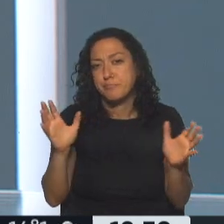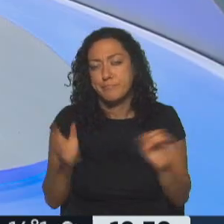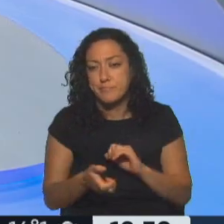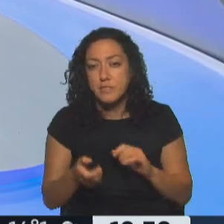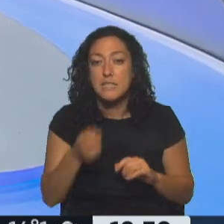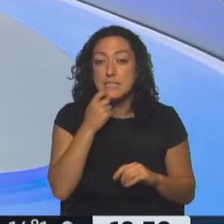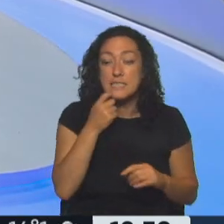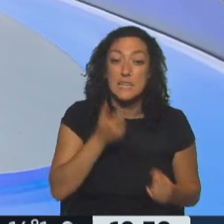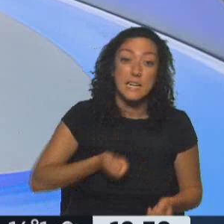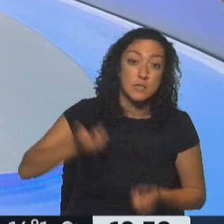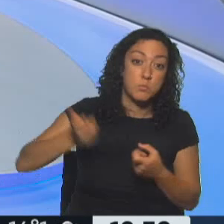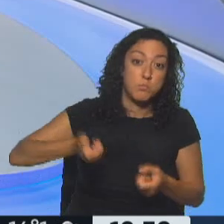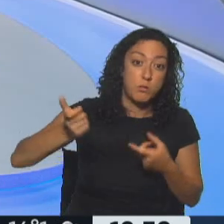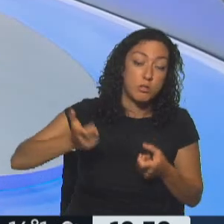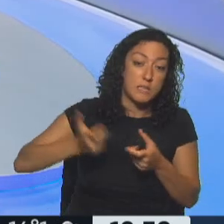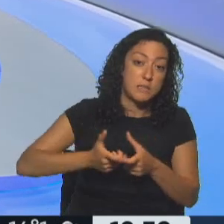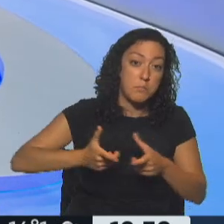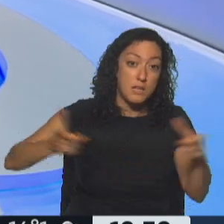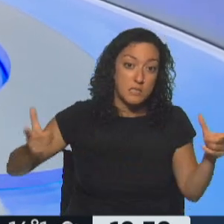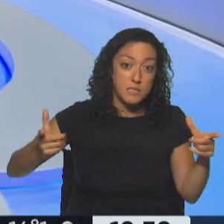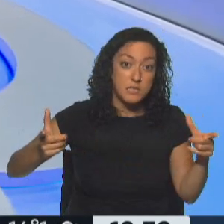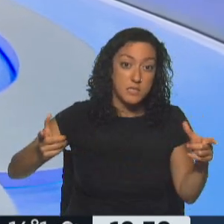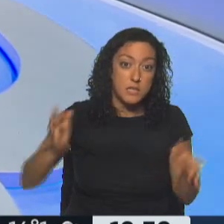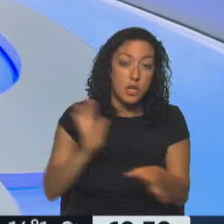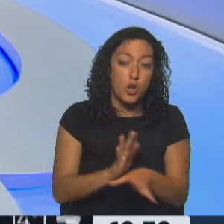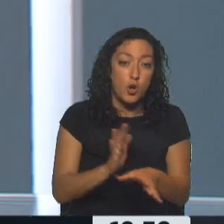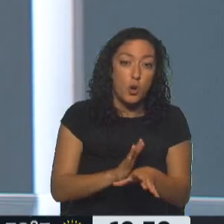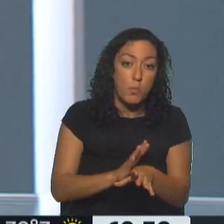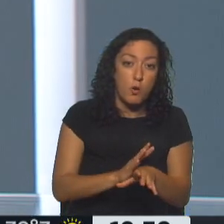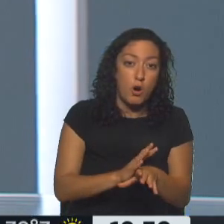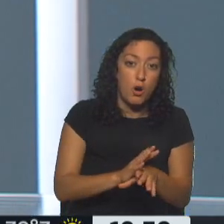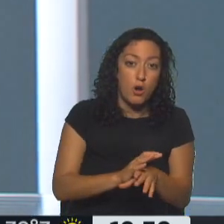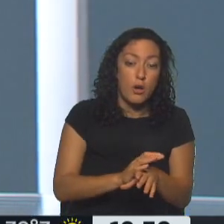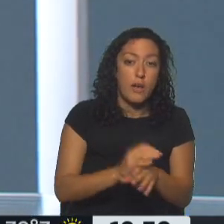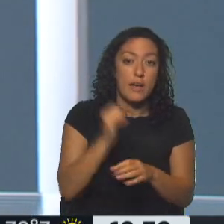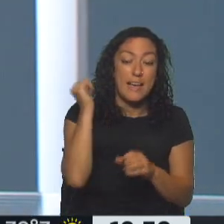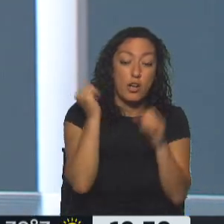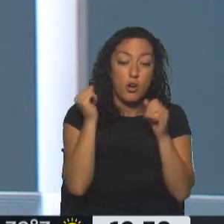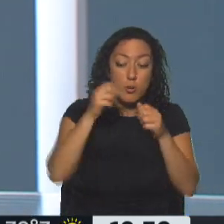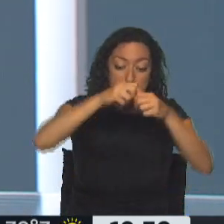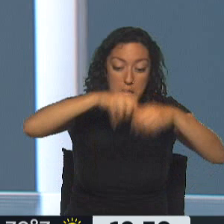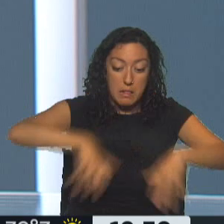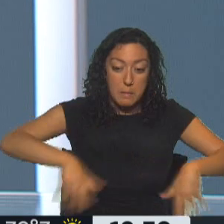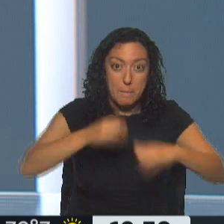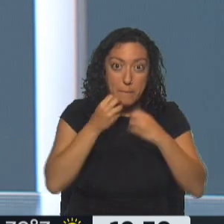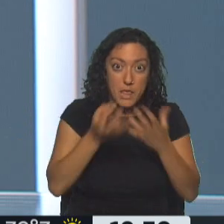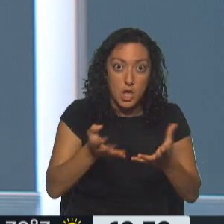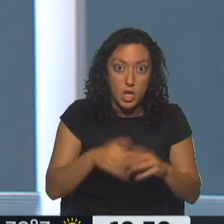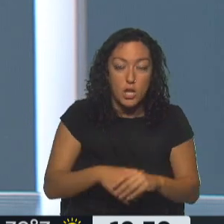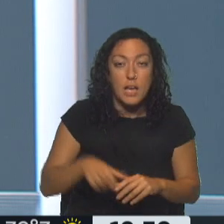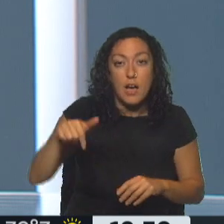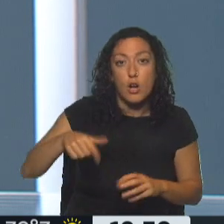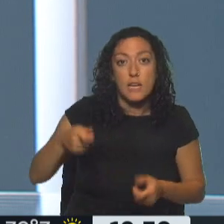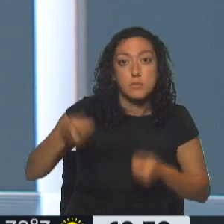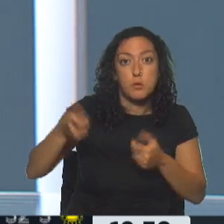exportás y cuanto mayor es el volumen de la exportación mayor bienestar de bienestar de ramas para abajo llegamos al récord de las exportaciones